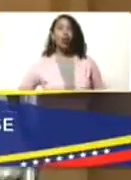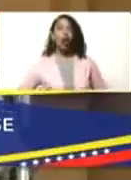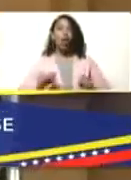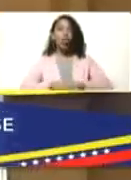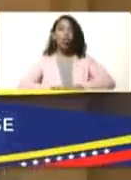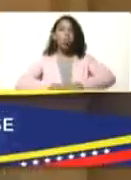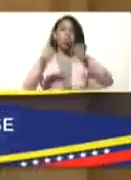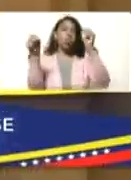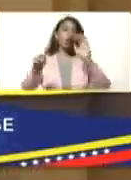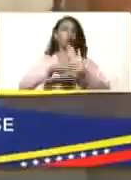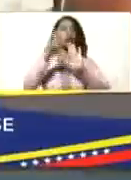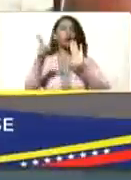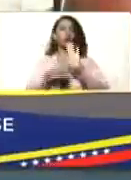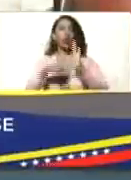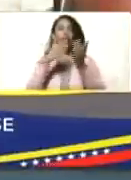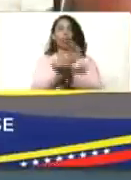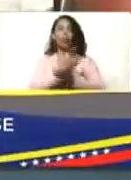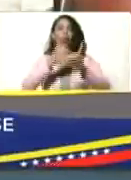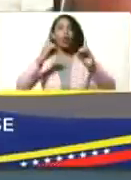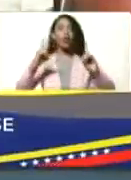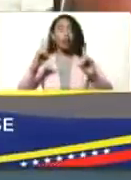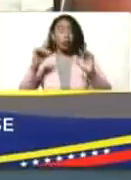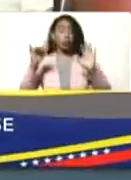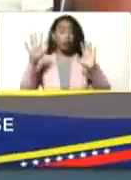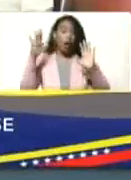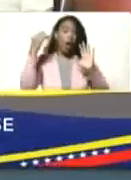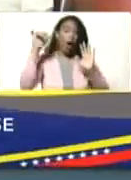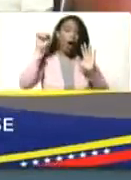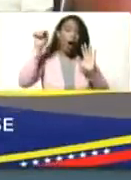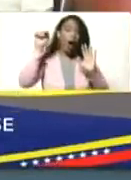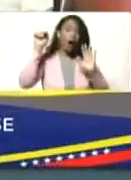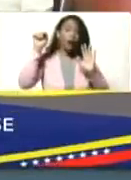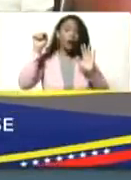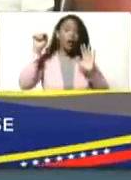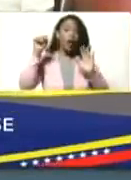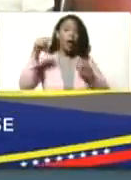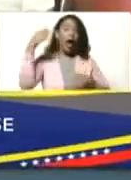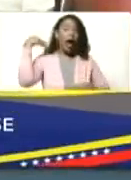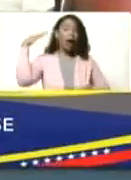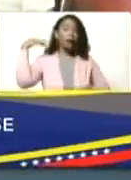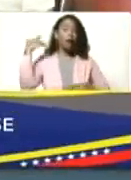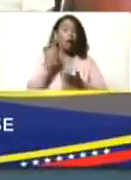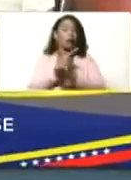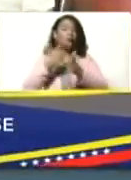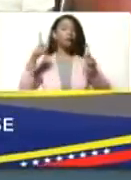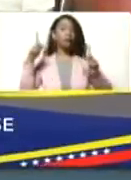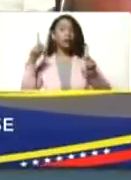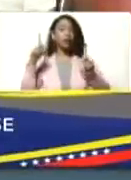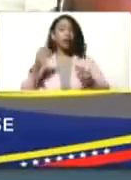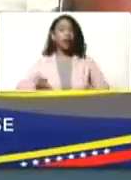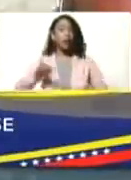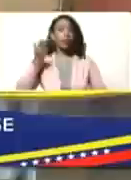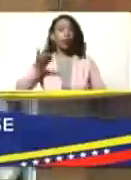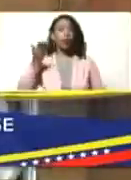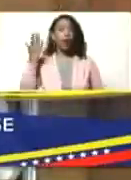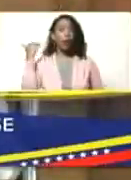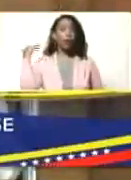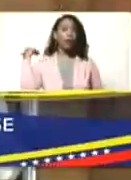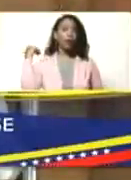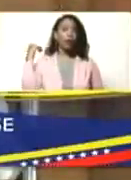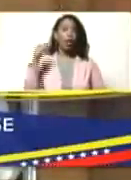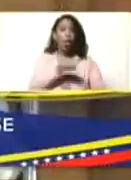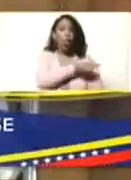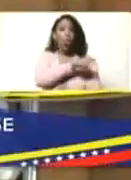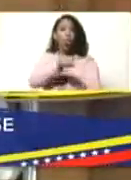total de la democracia, incluso en los preceptos más liberales y fundamentales, la dictadura